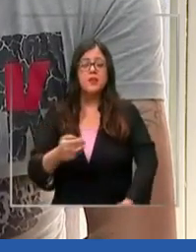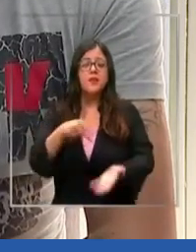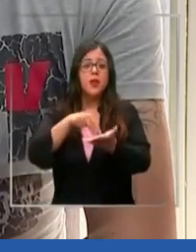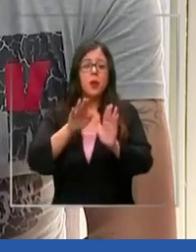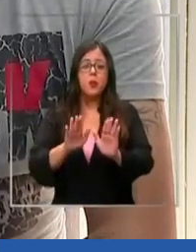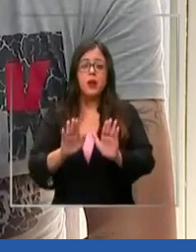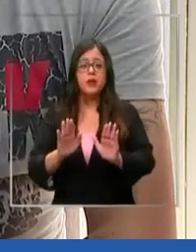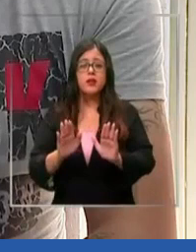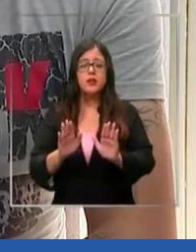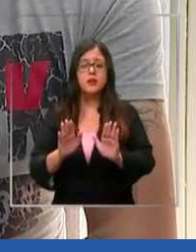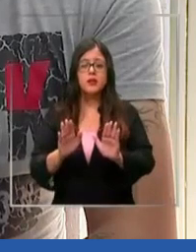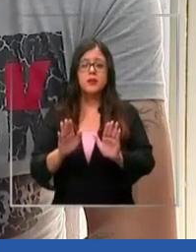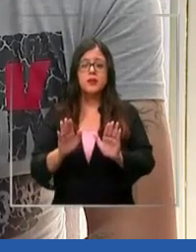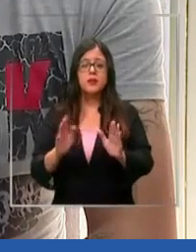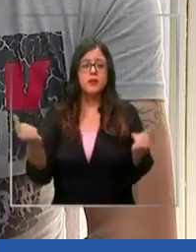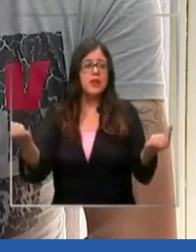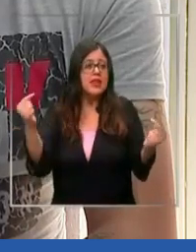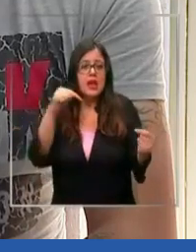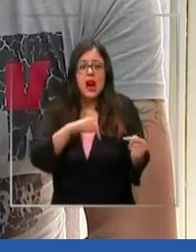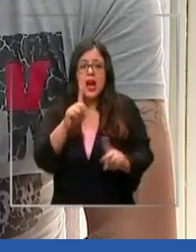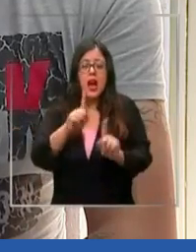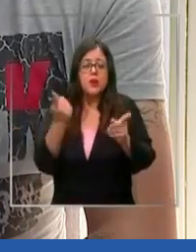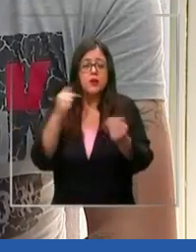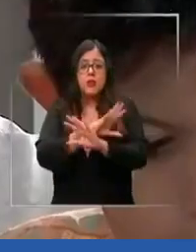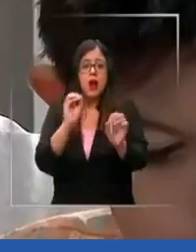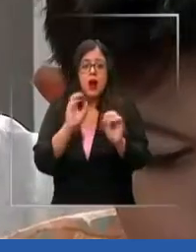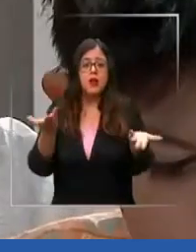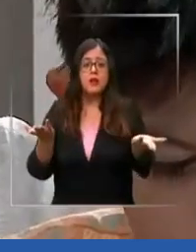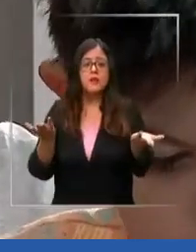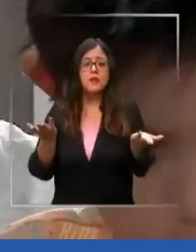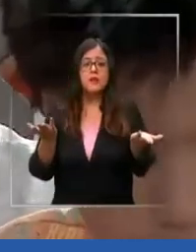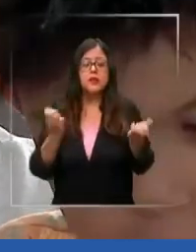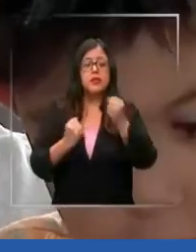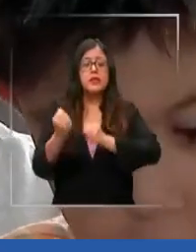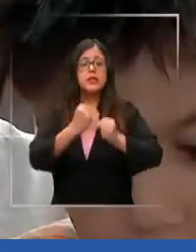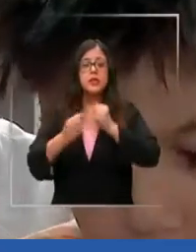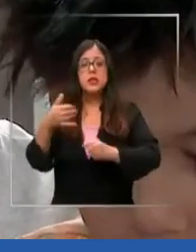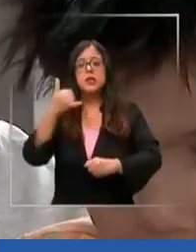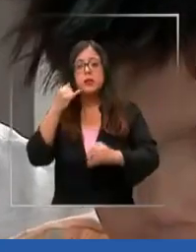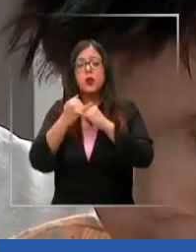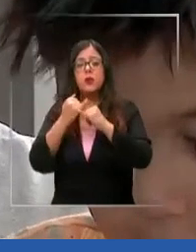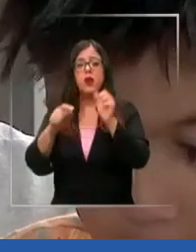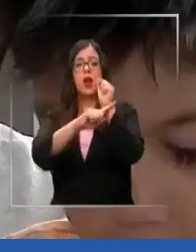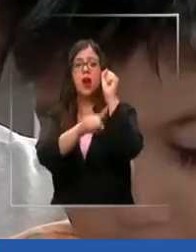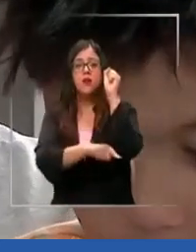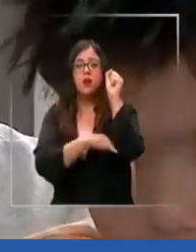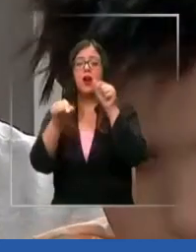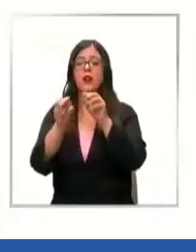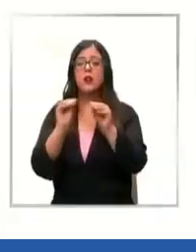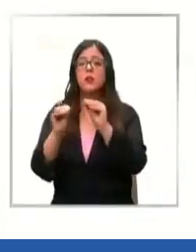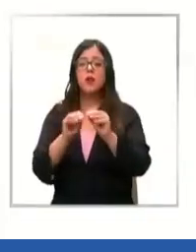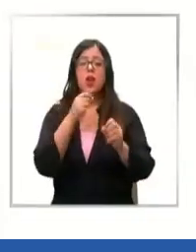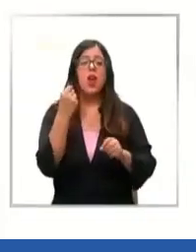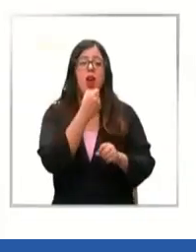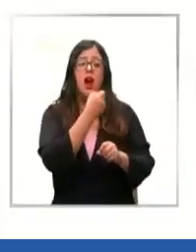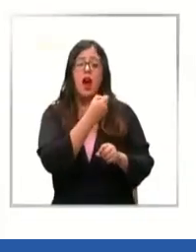esperando a que llegara alguien, pero no llegó nadie. En su desesperación llamaron a un amigo abogado, quien les recomendó que